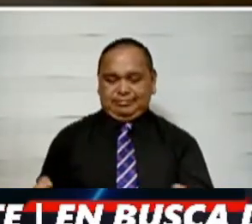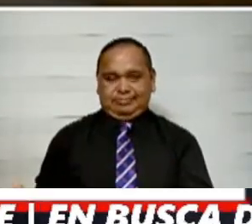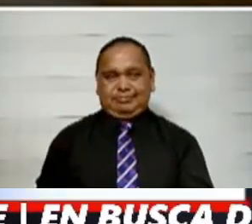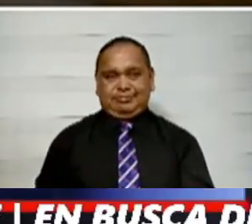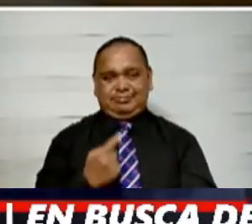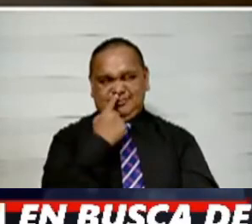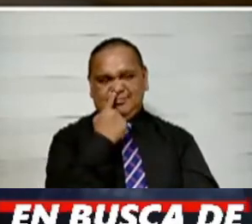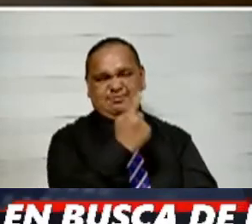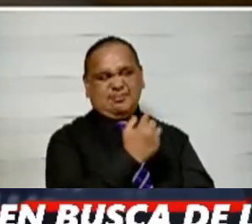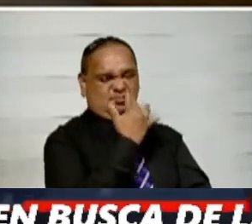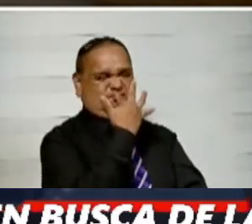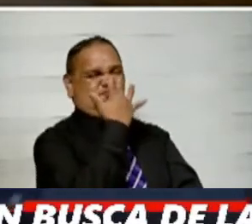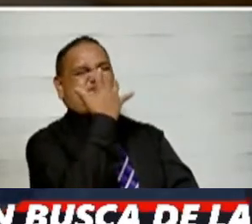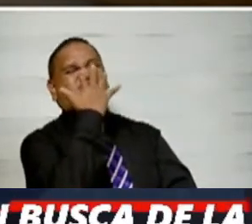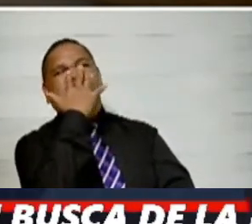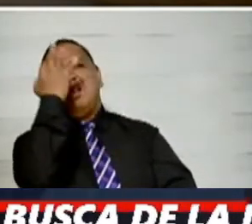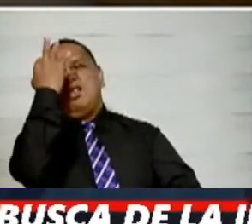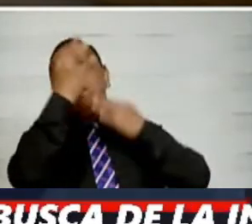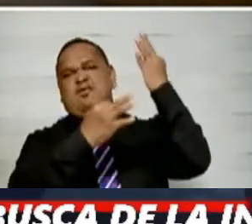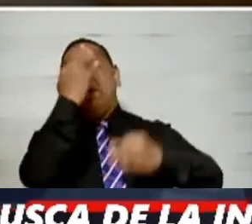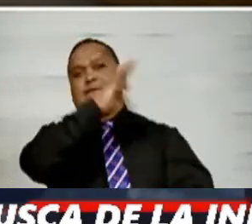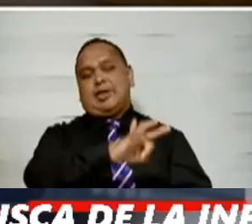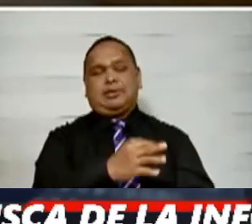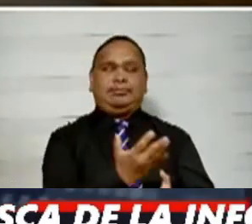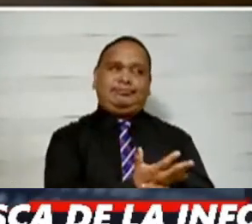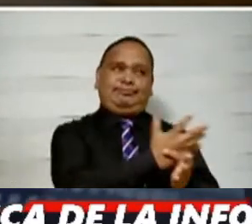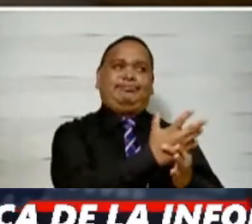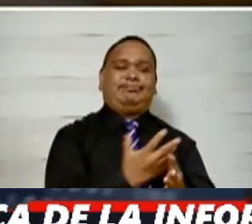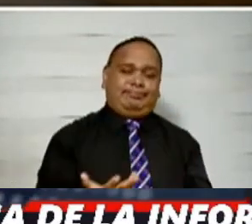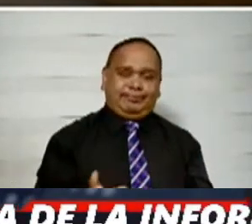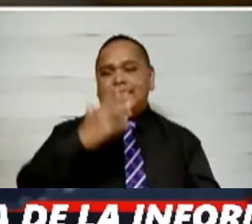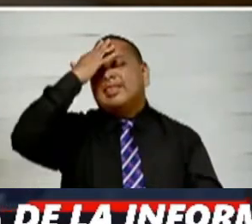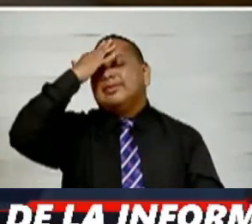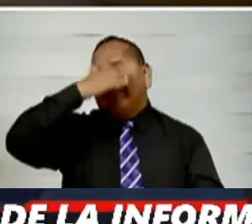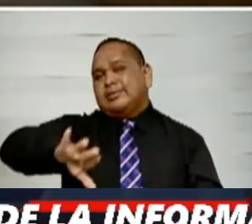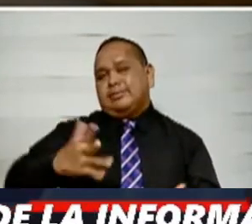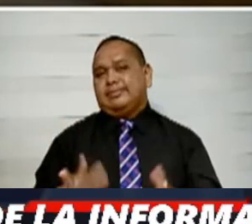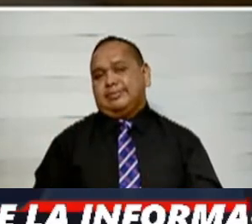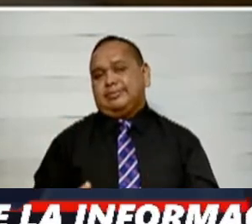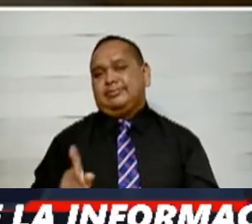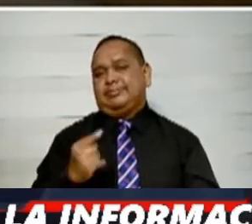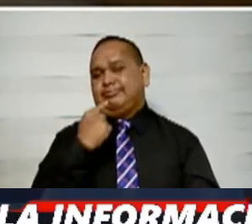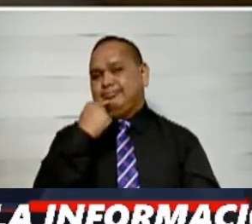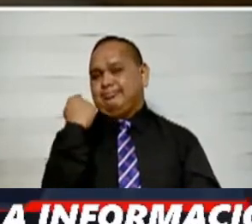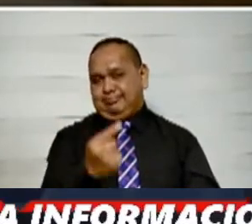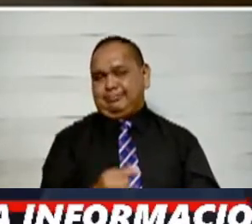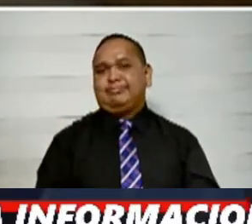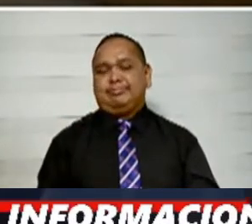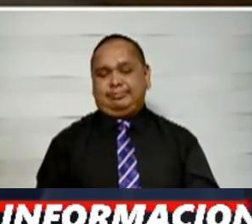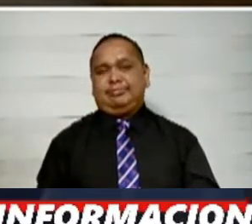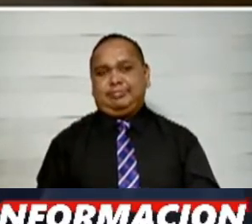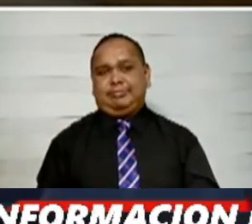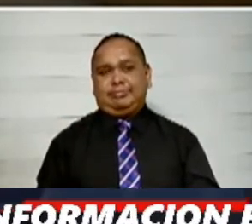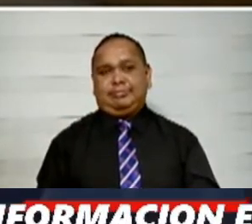sospecha, apesta después a fake news, y bueno, pues, tampoco creo que ahí es importante aclarar, claro, como ahorita está escuchando